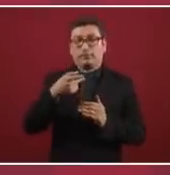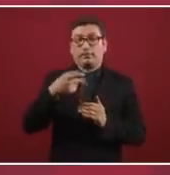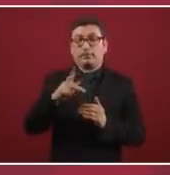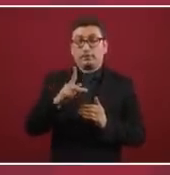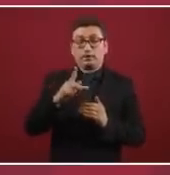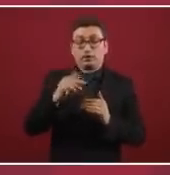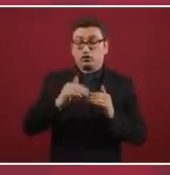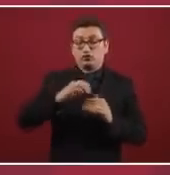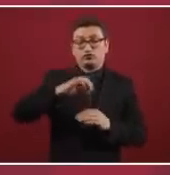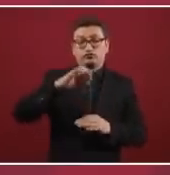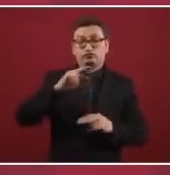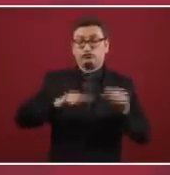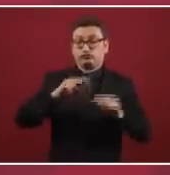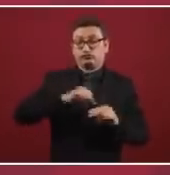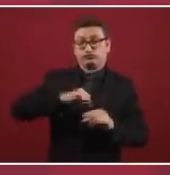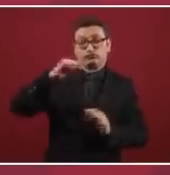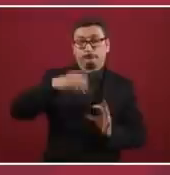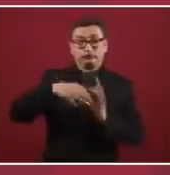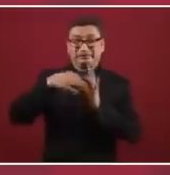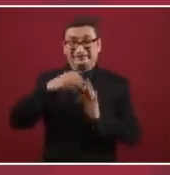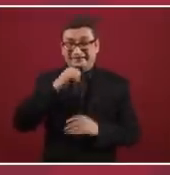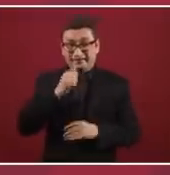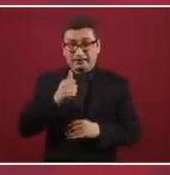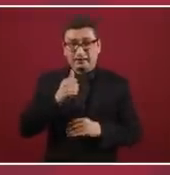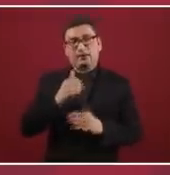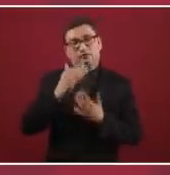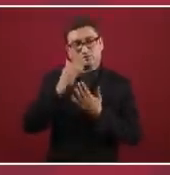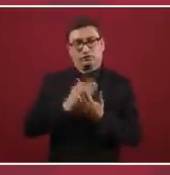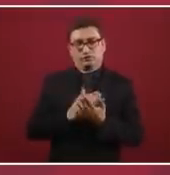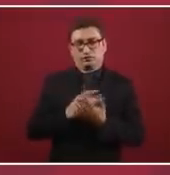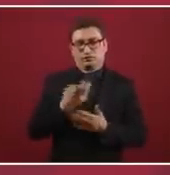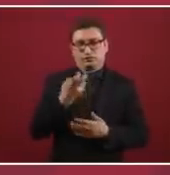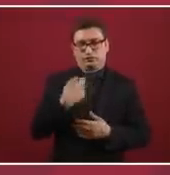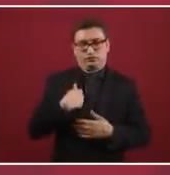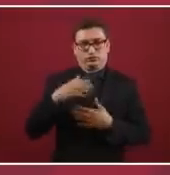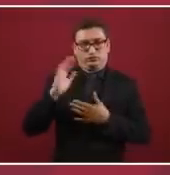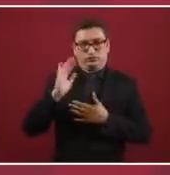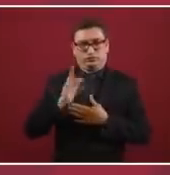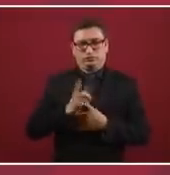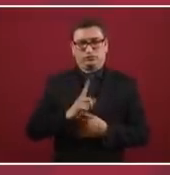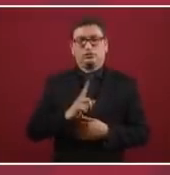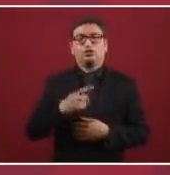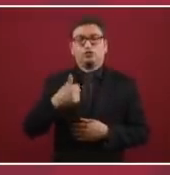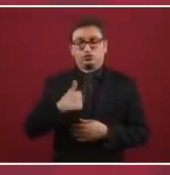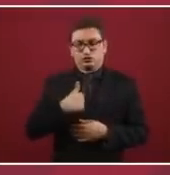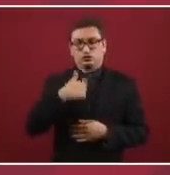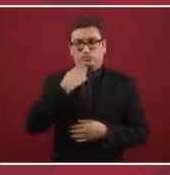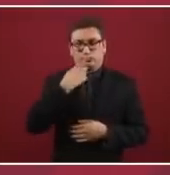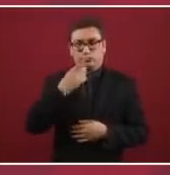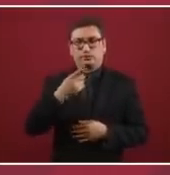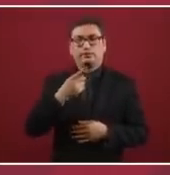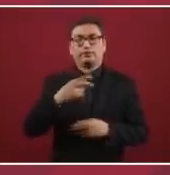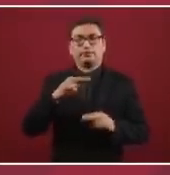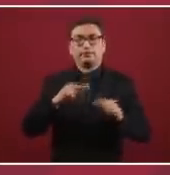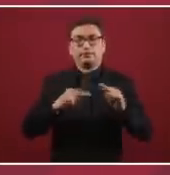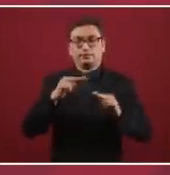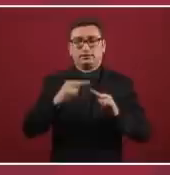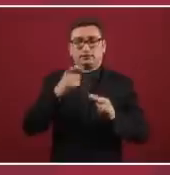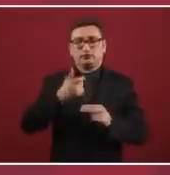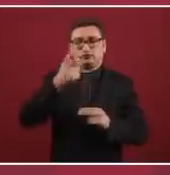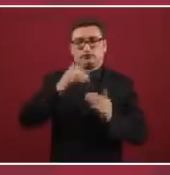la tarifa. Y yo no me comprometí a eso. Yo me comprometí a que no iban a aumentar los